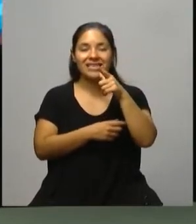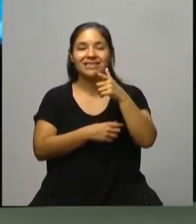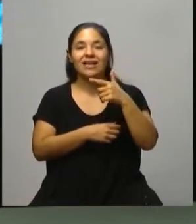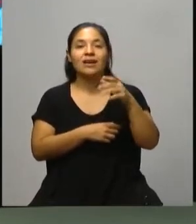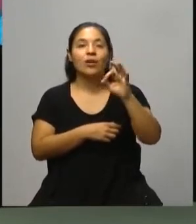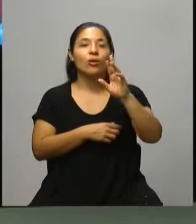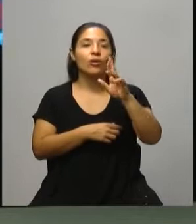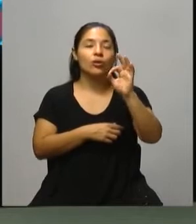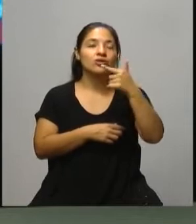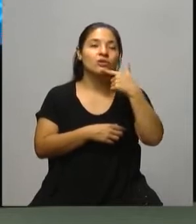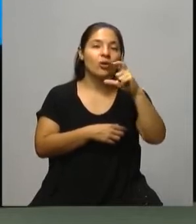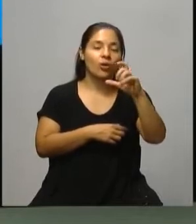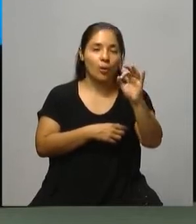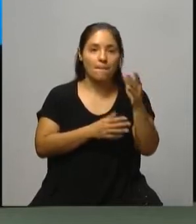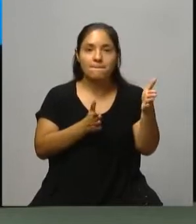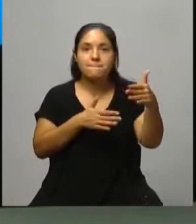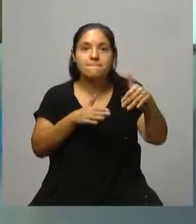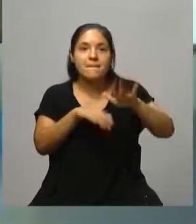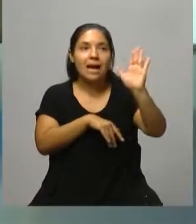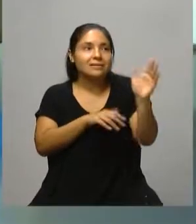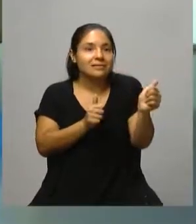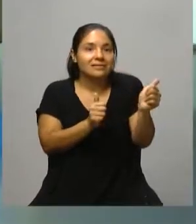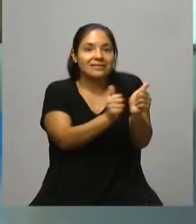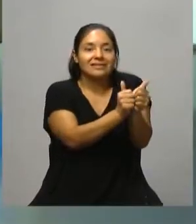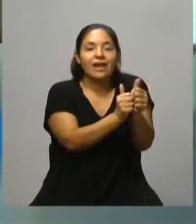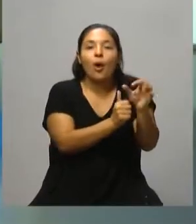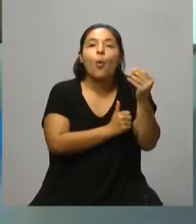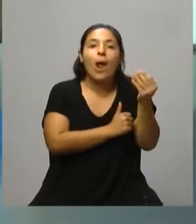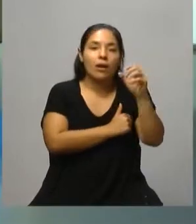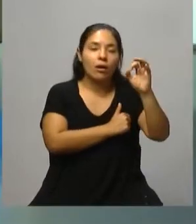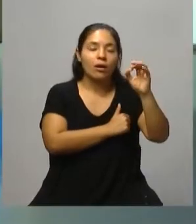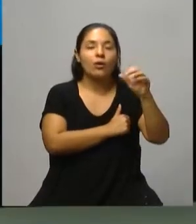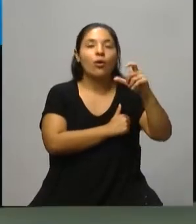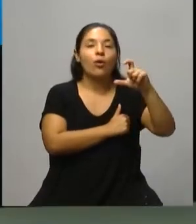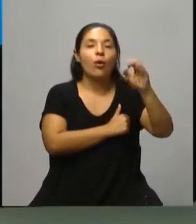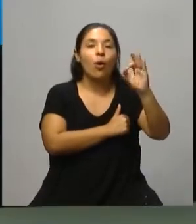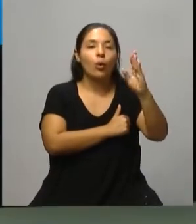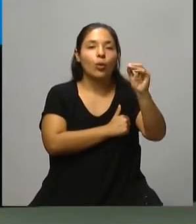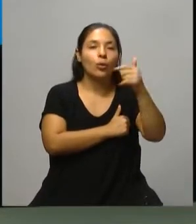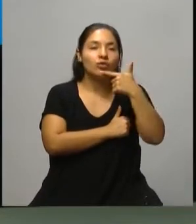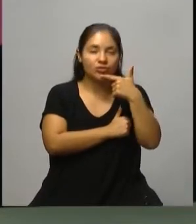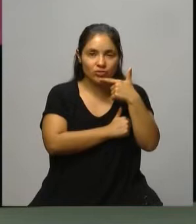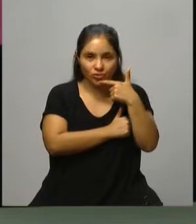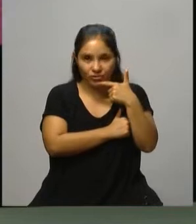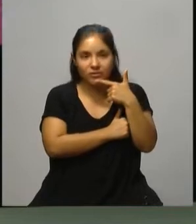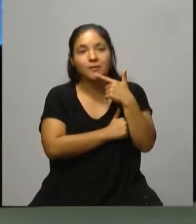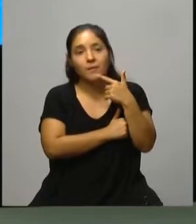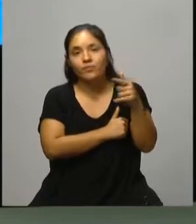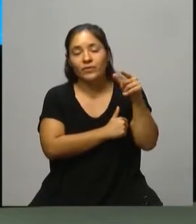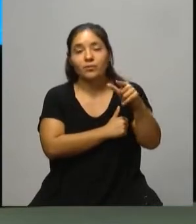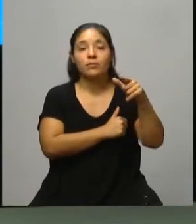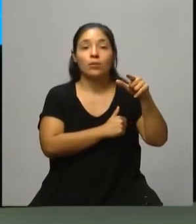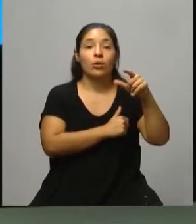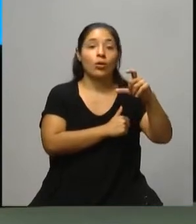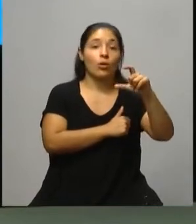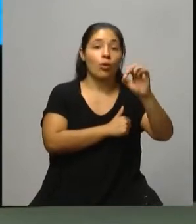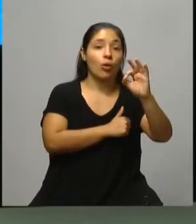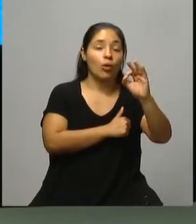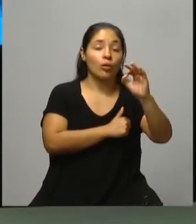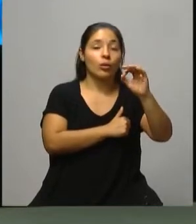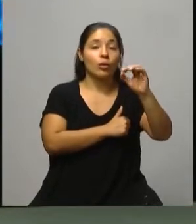y muchos dicen, bueno, este tiene buena gestión, pero tal vez no tiene la fuerza para llegar a ser una figura de